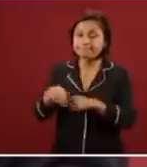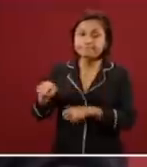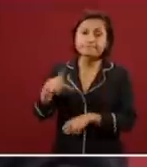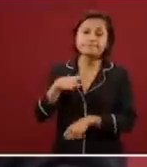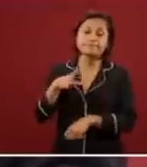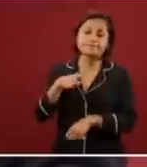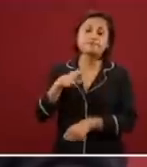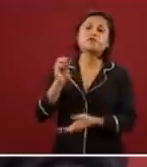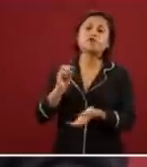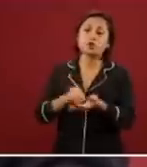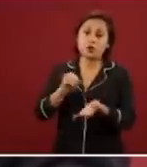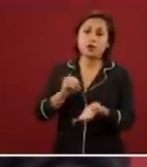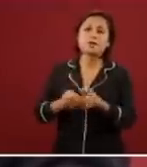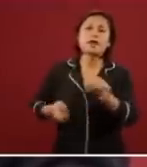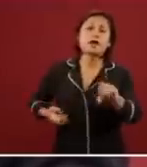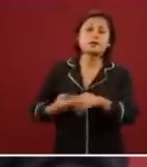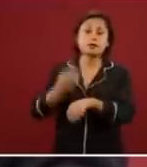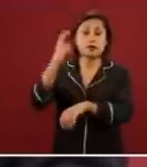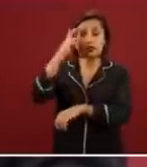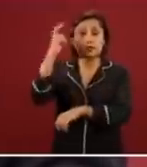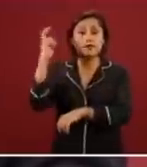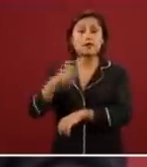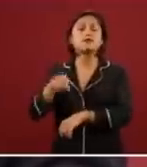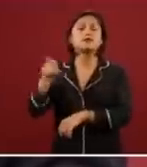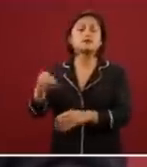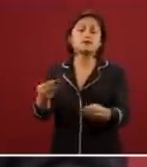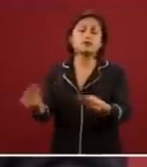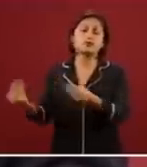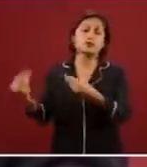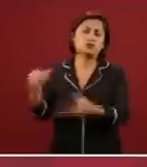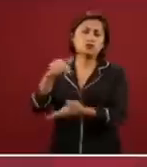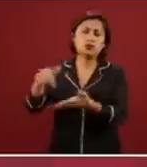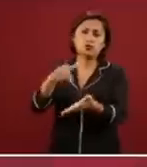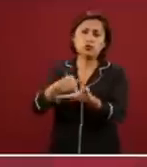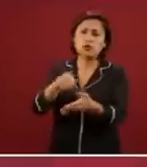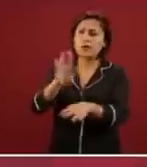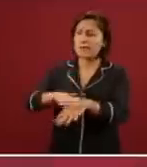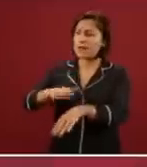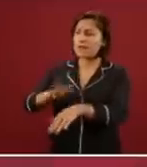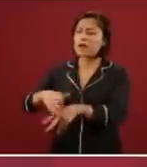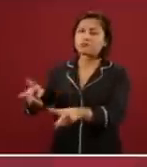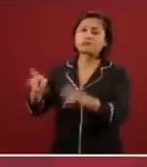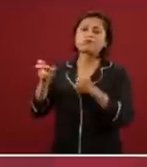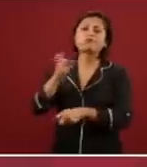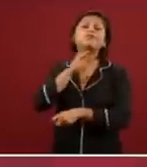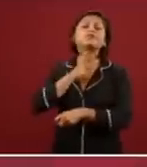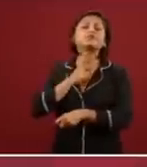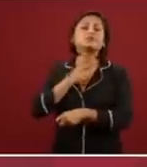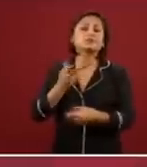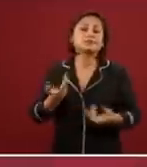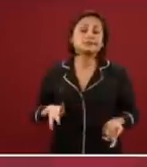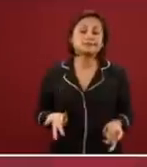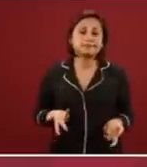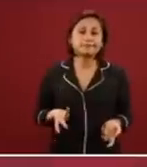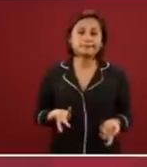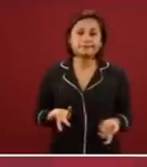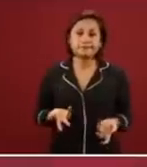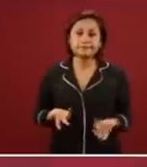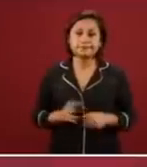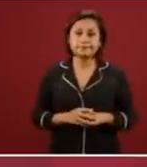estado, sin duda, con más tomas clandestinas, con más huachicol. Ya no lo